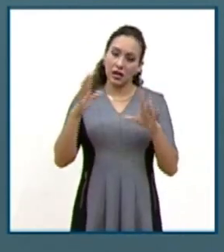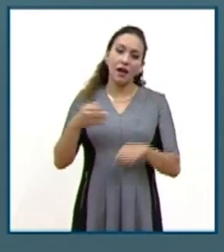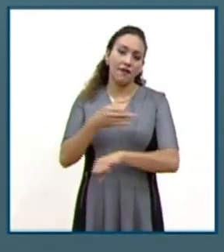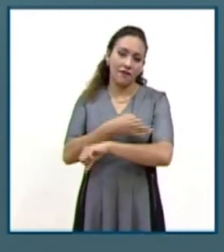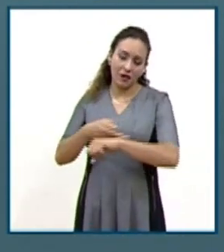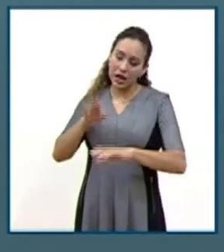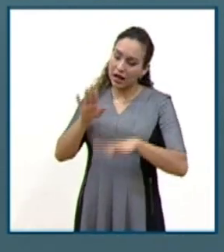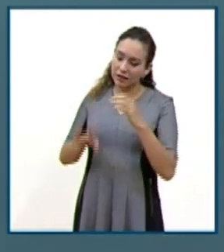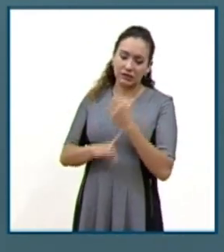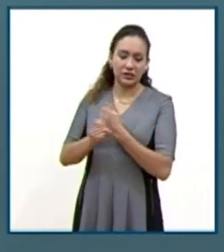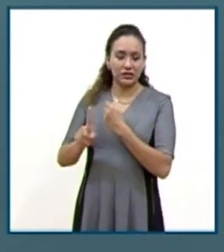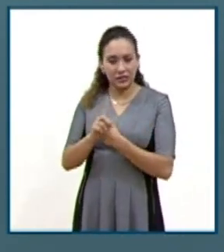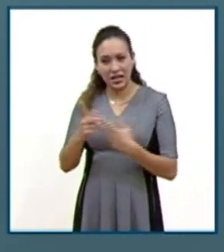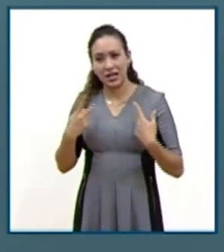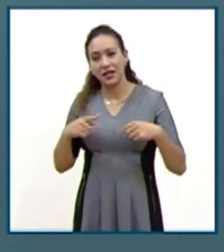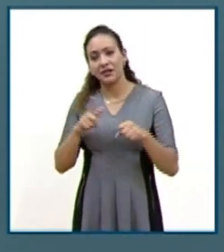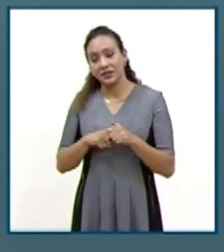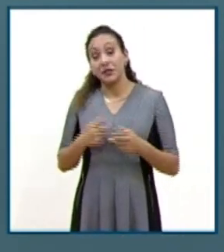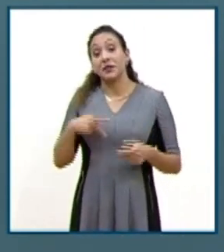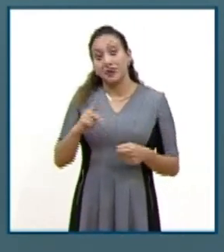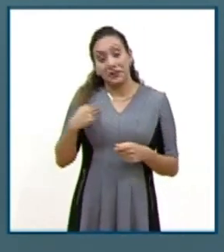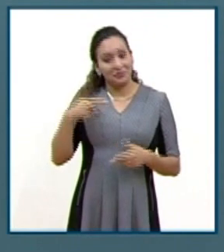los derechos humanos.